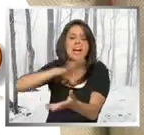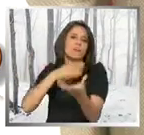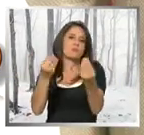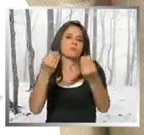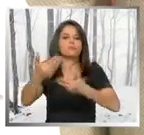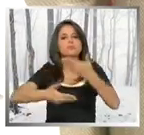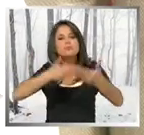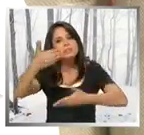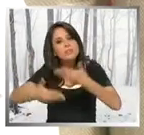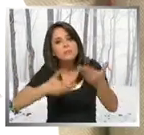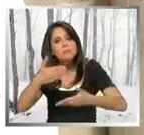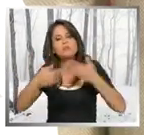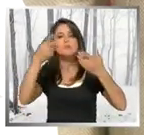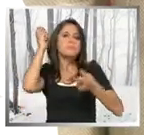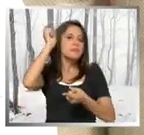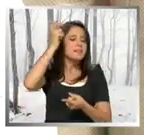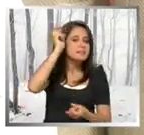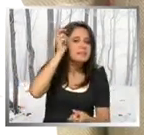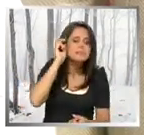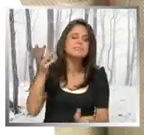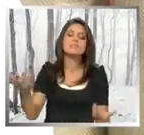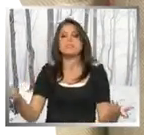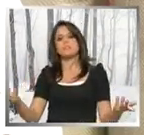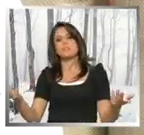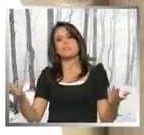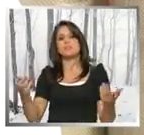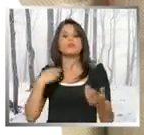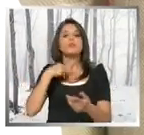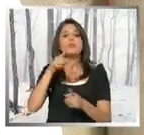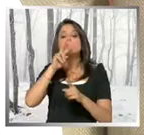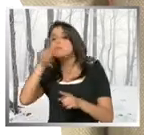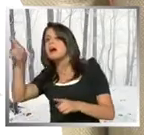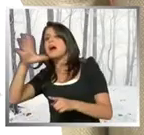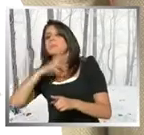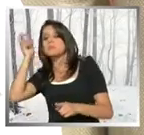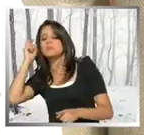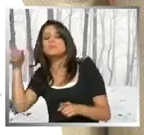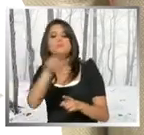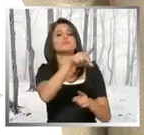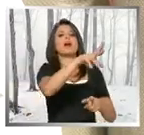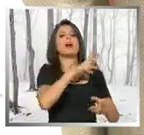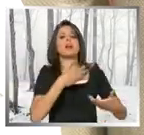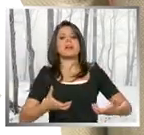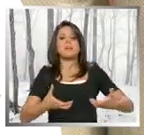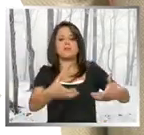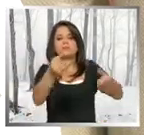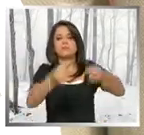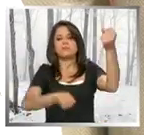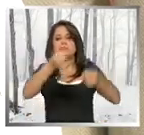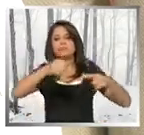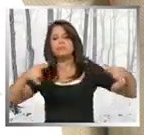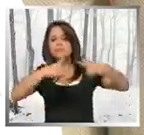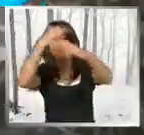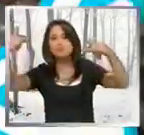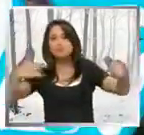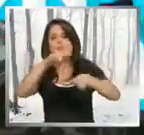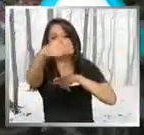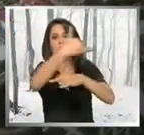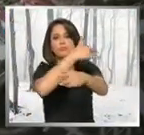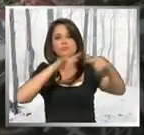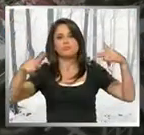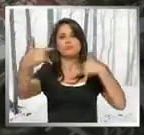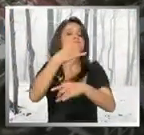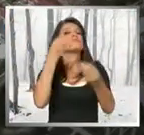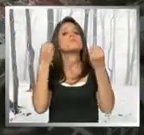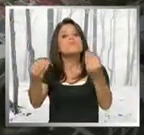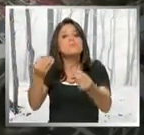además de opciones de transporte público para donde uno voltee y vialidades que lo conducen a uno de ese lugar a cualquier otro punto de la